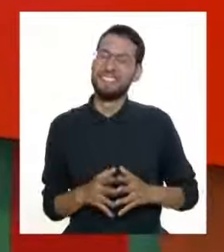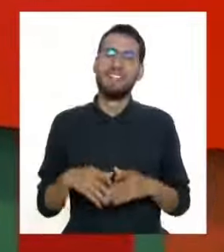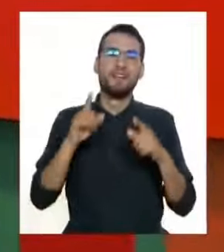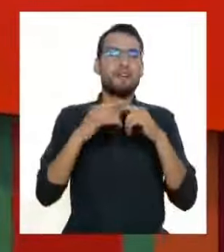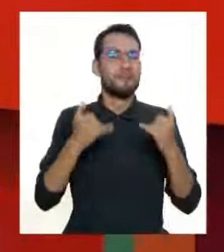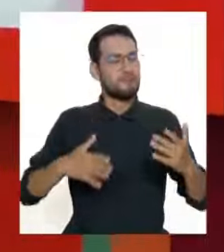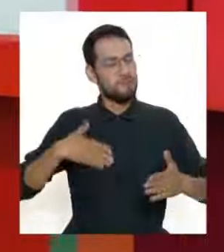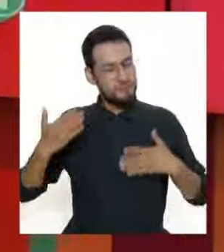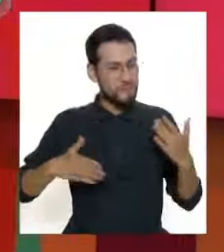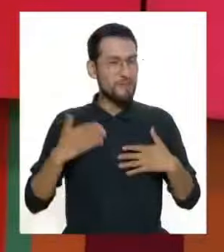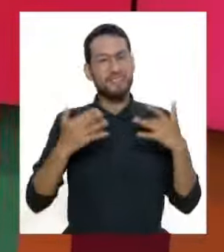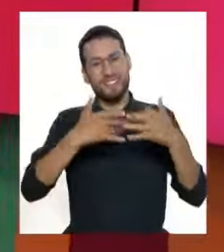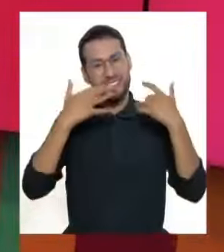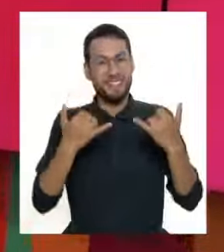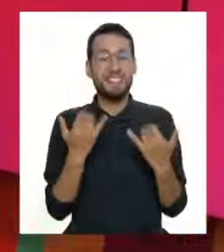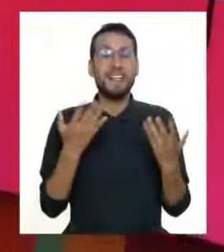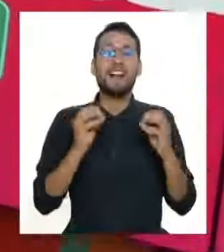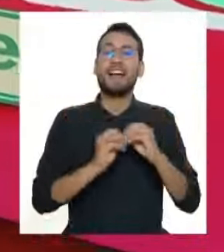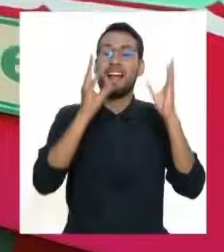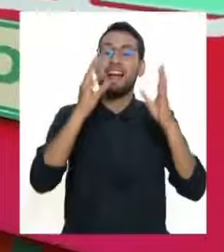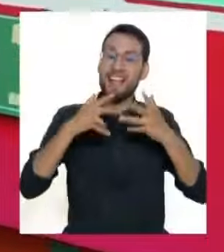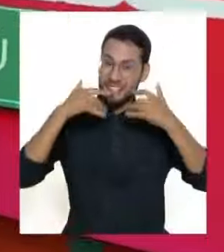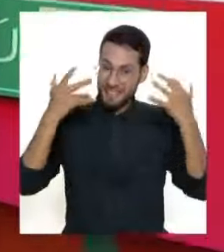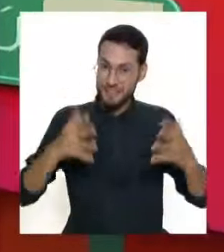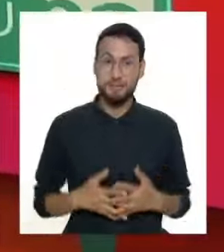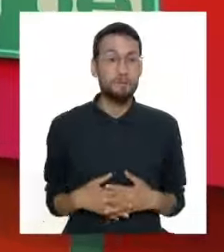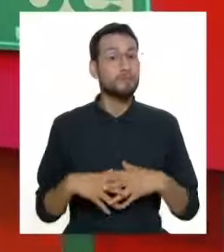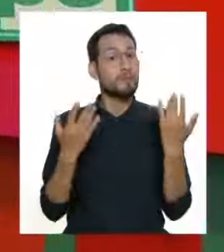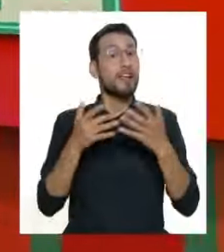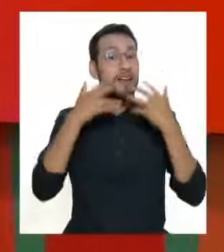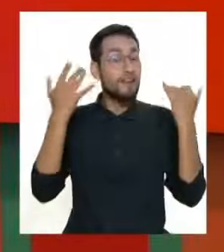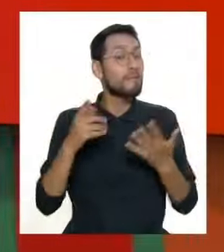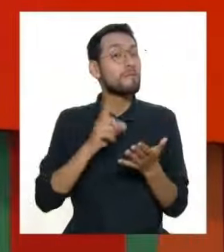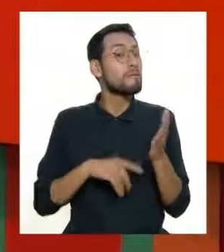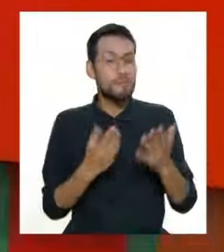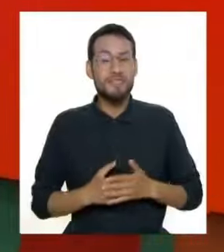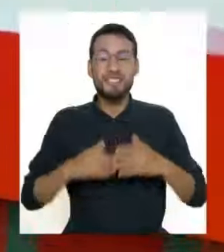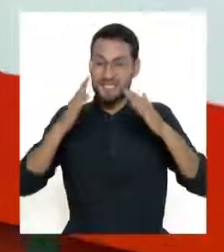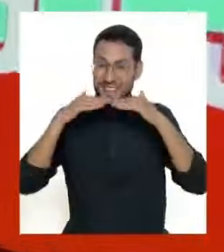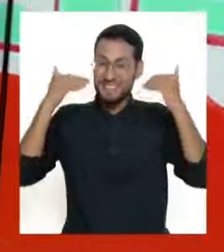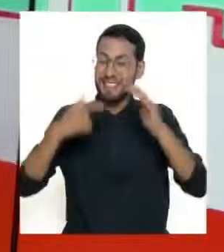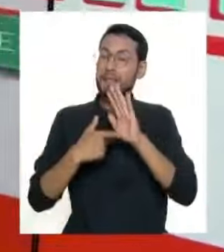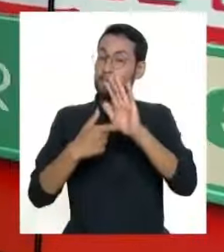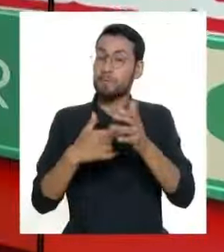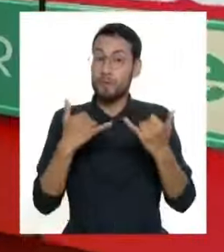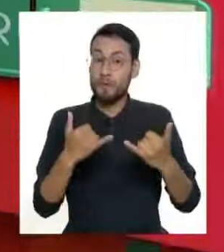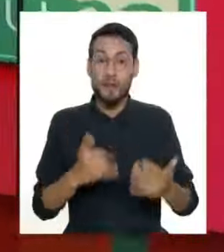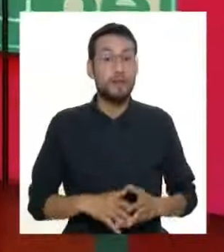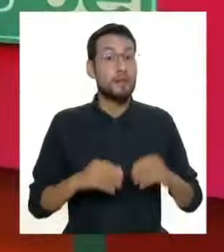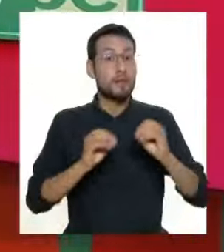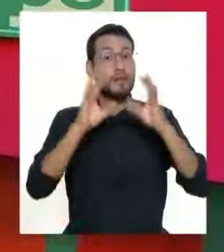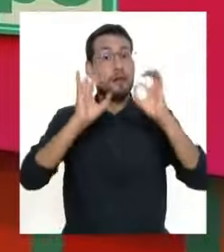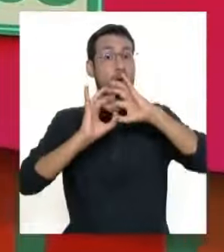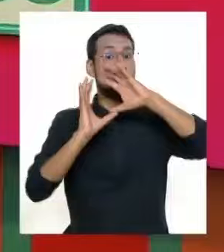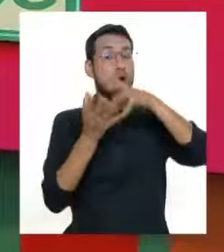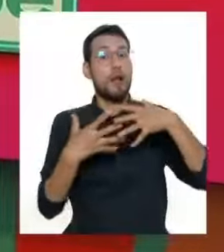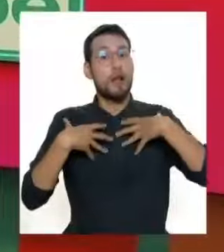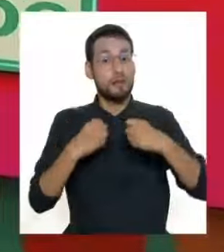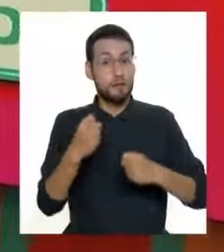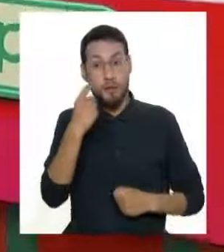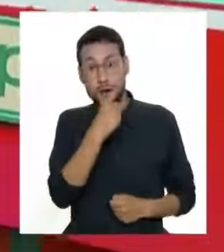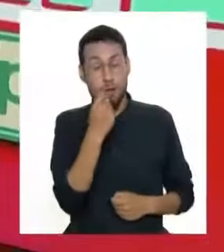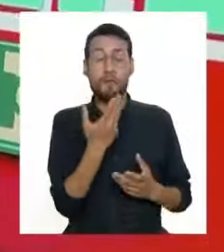muy contentos y muy feliz el día de la felicidad. Y también la felicidad se expresa con una sonrisa y hoy día es Día Mundial de la Salud